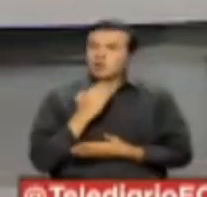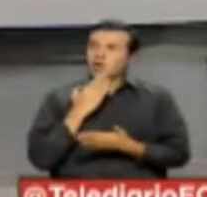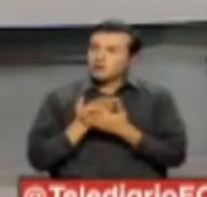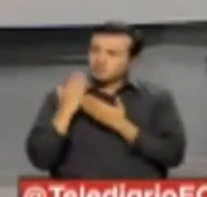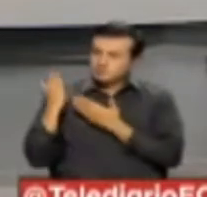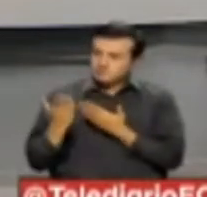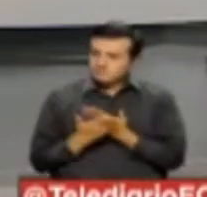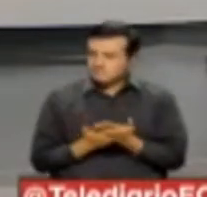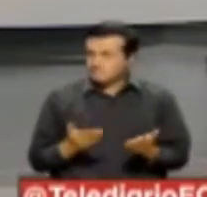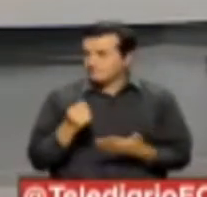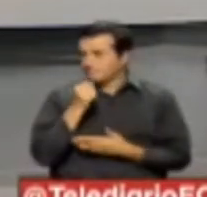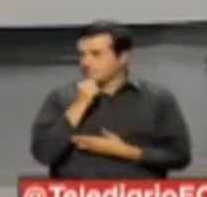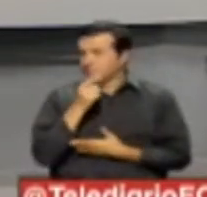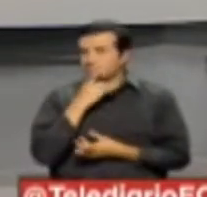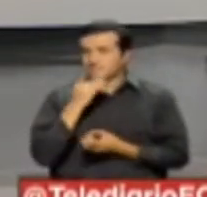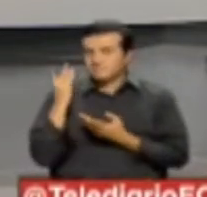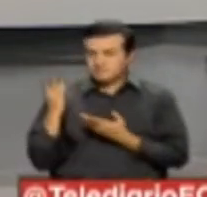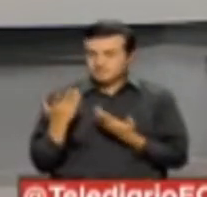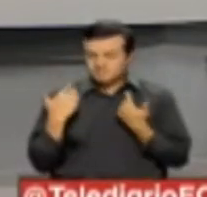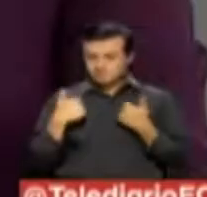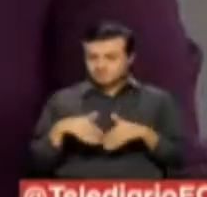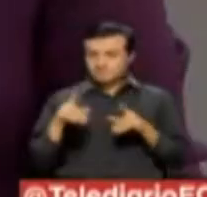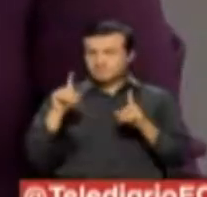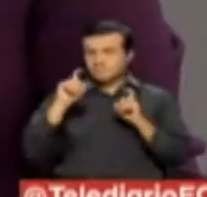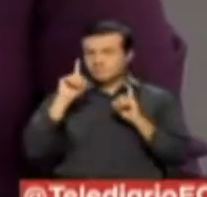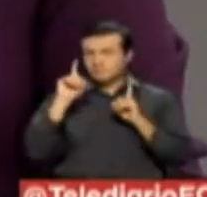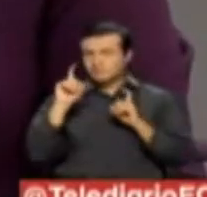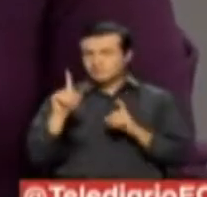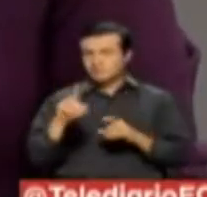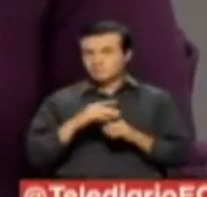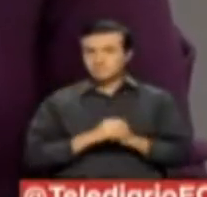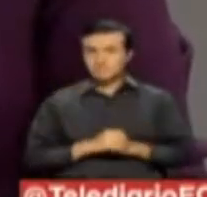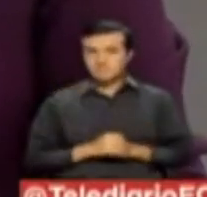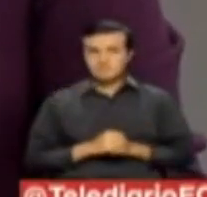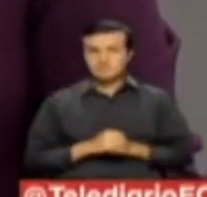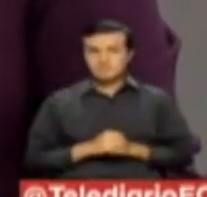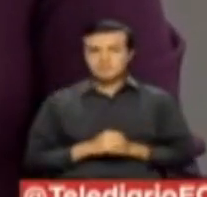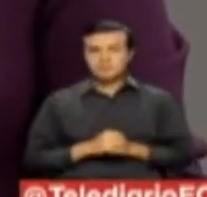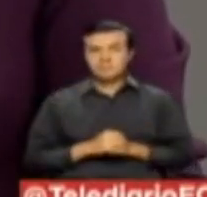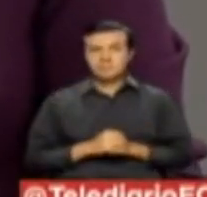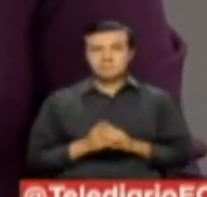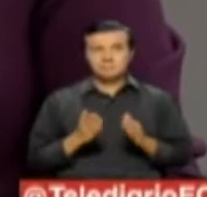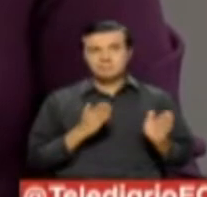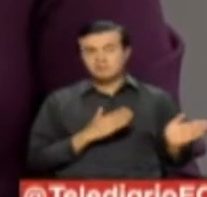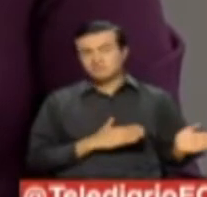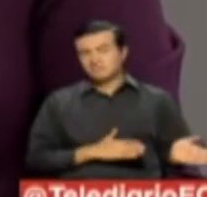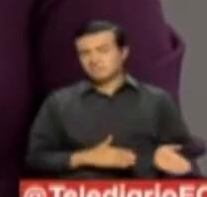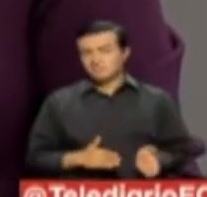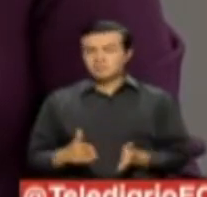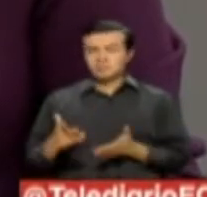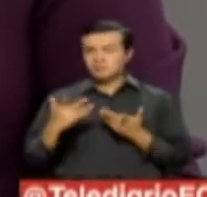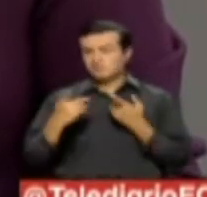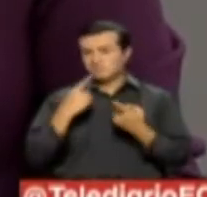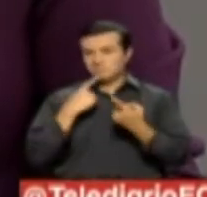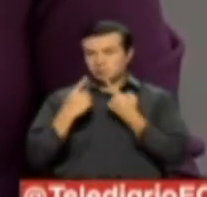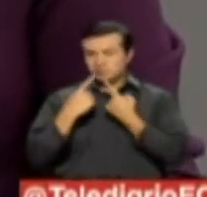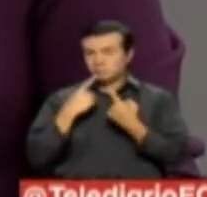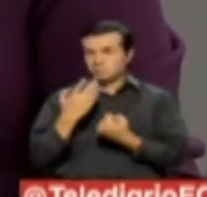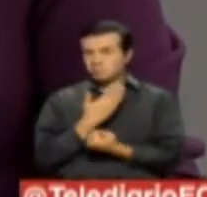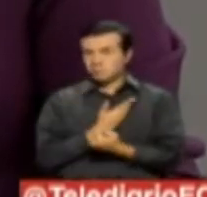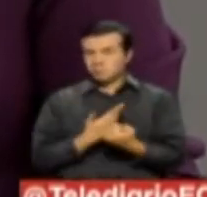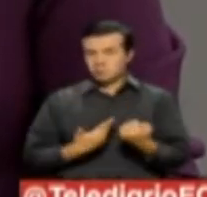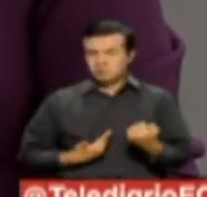espacio de entrevistas me gusta tenerlo aquí bueno dentro de la política de diálogo del presidente